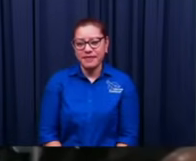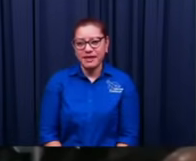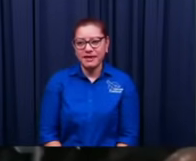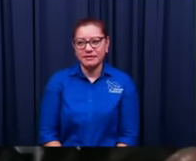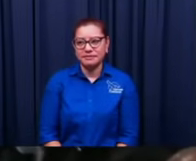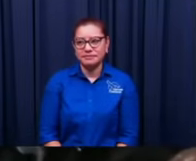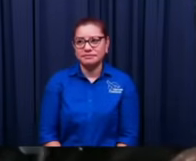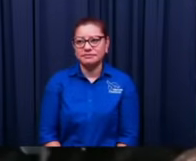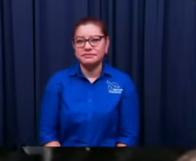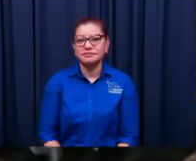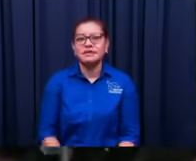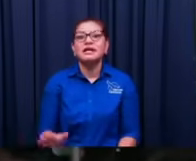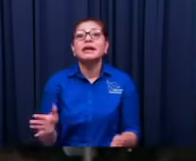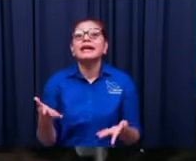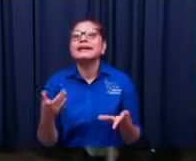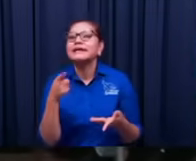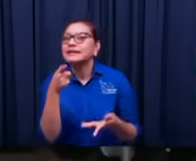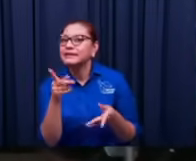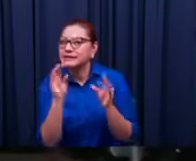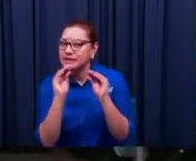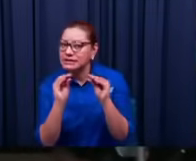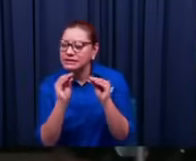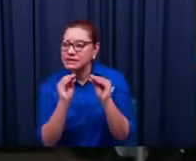¿Y quién te enseñó cómo llevar tu hogar?